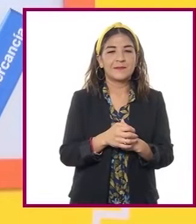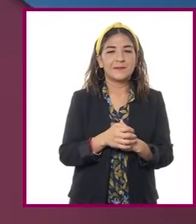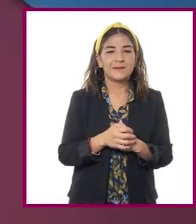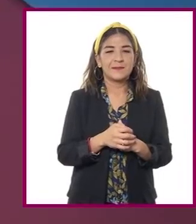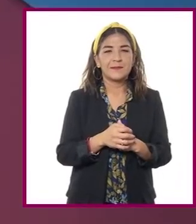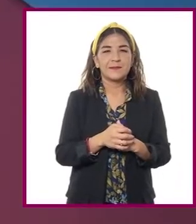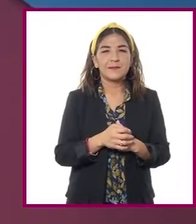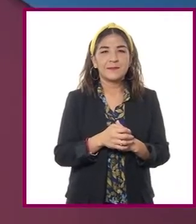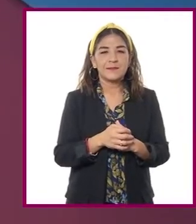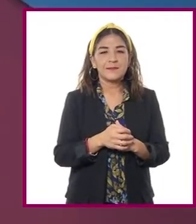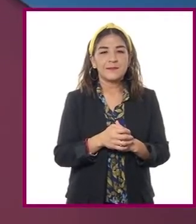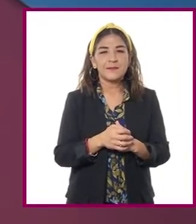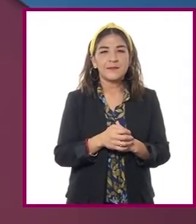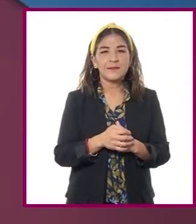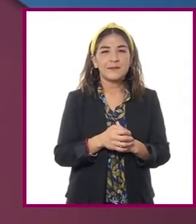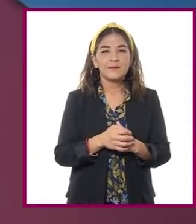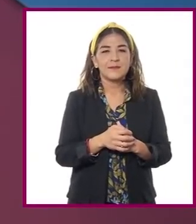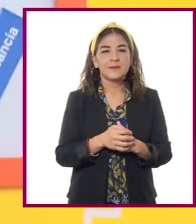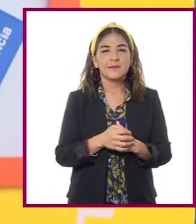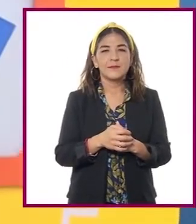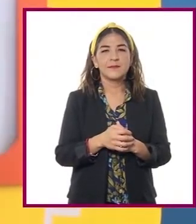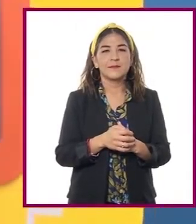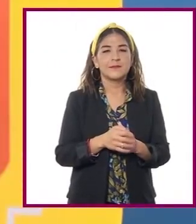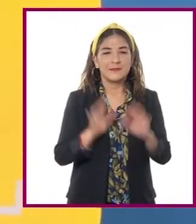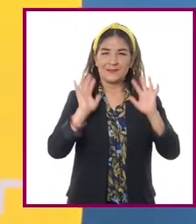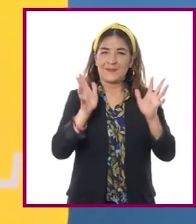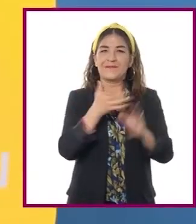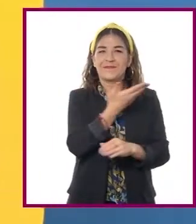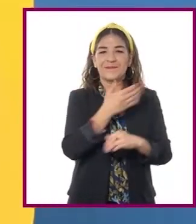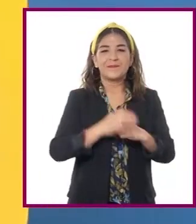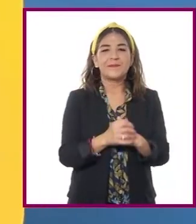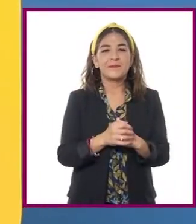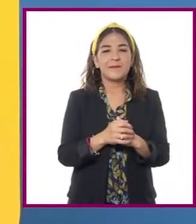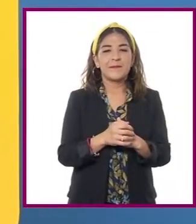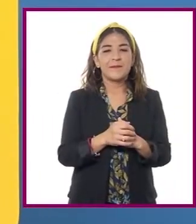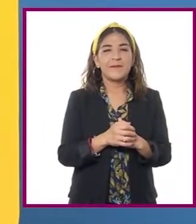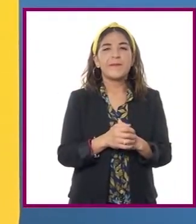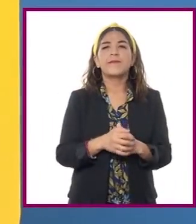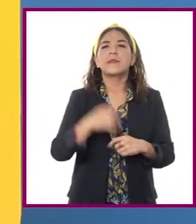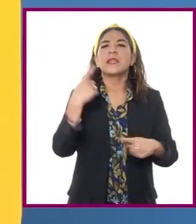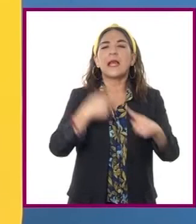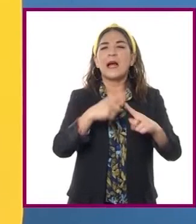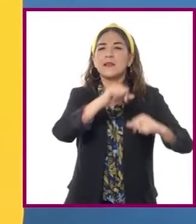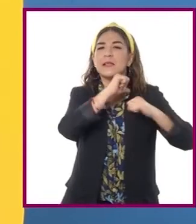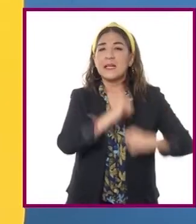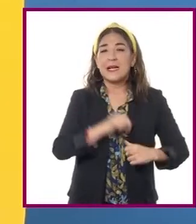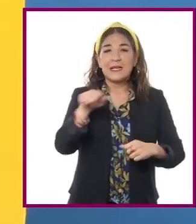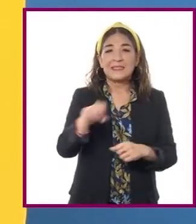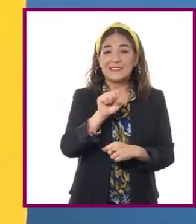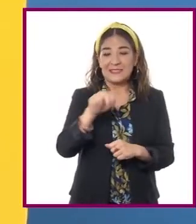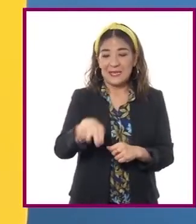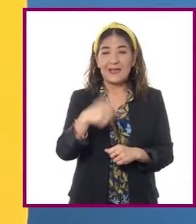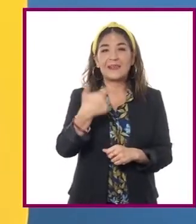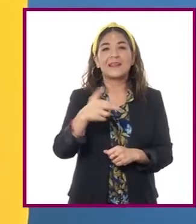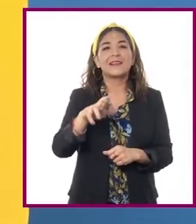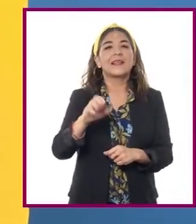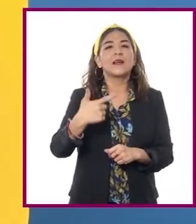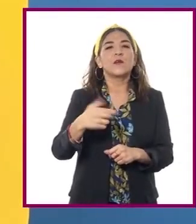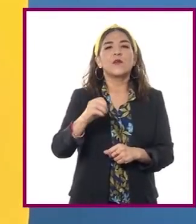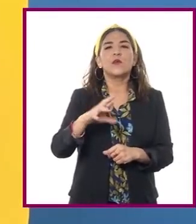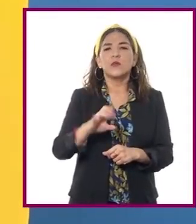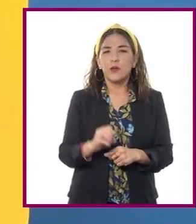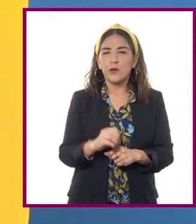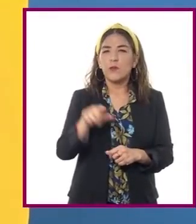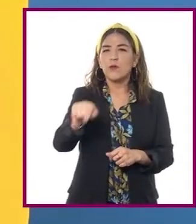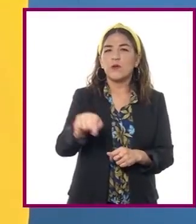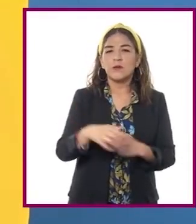tan. ¡Tarán! Ya. De las autoridades de San Gregorio, podría